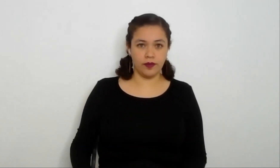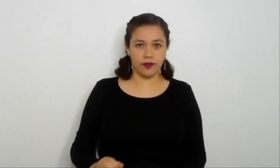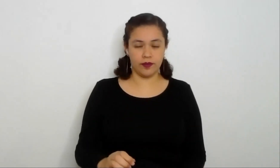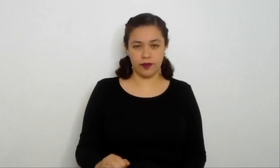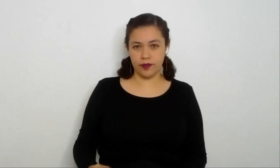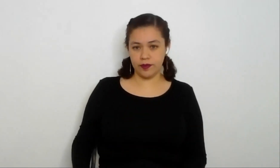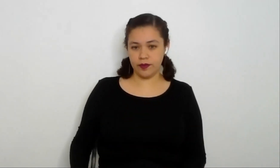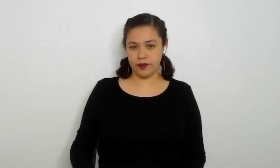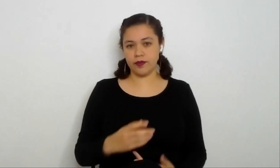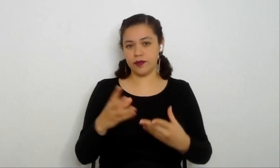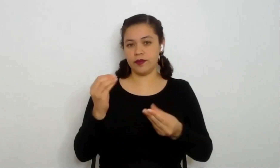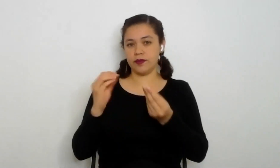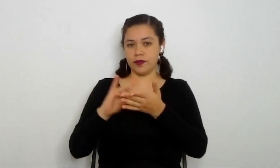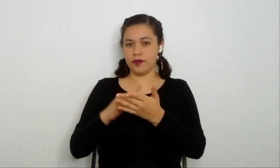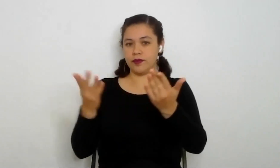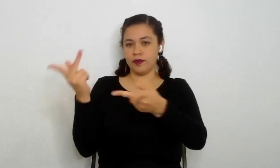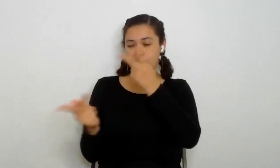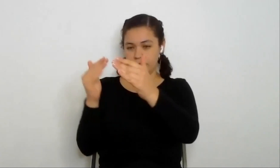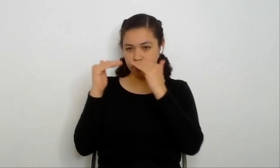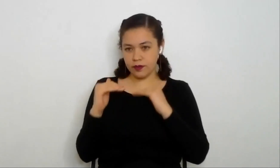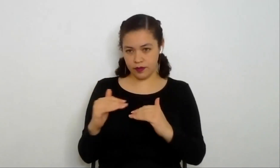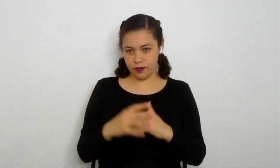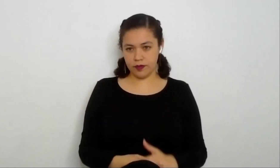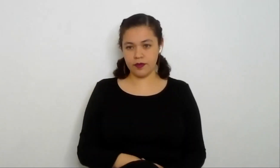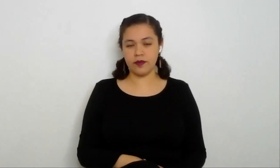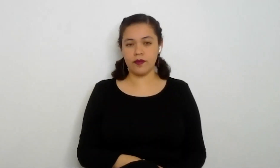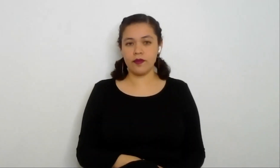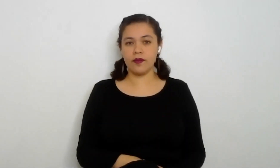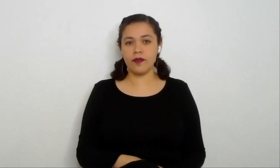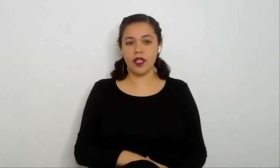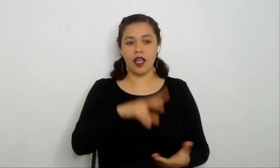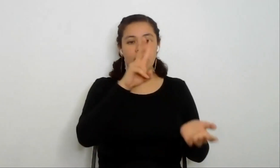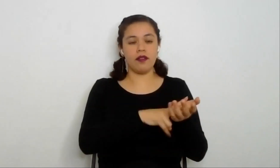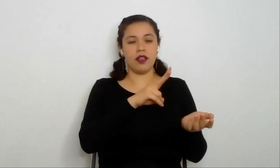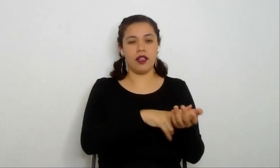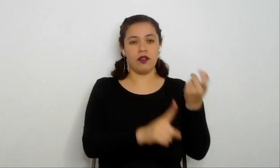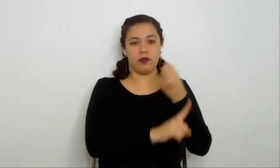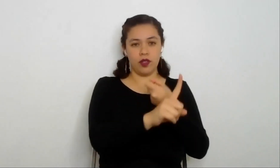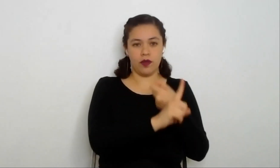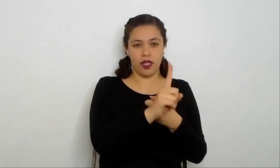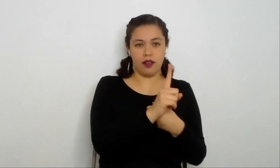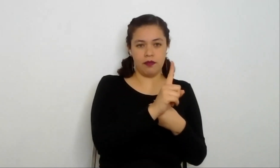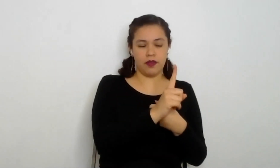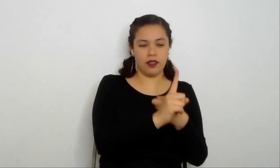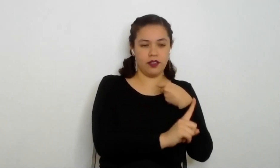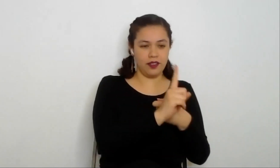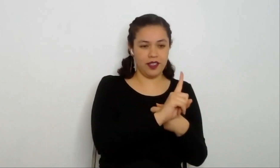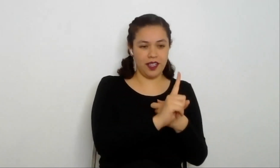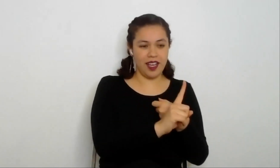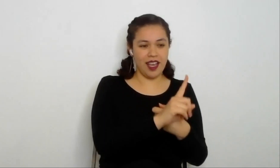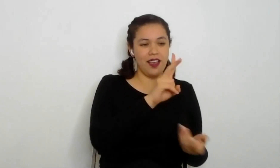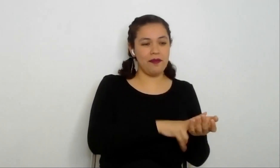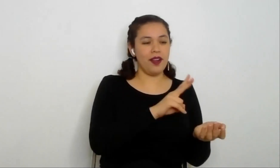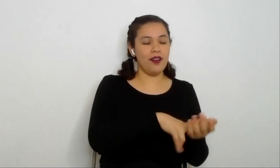Muchas gracias. Siguiente pregunta. ¿En qué afectará el aumento del salario mínimo a la economía mexicana?